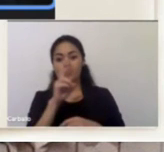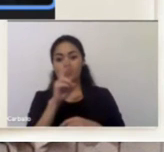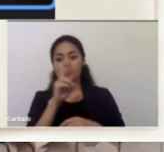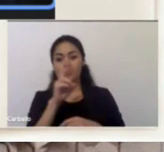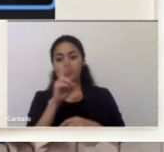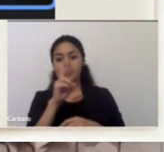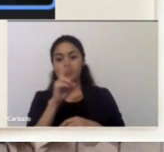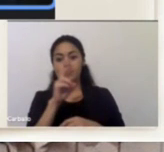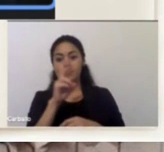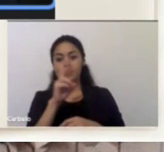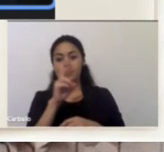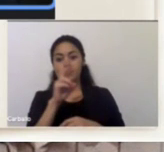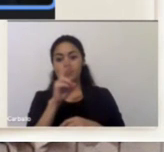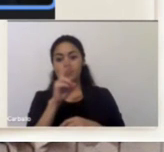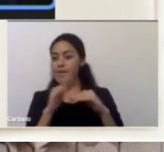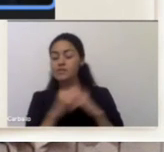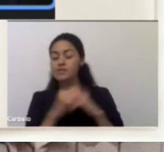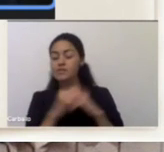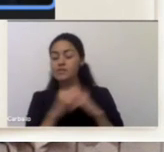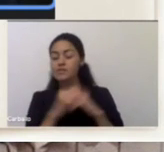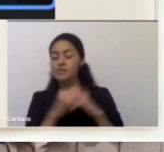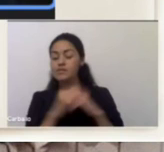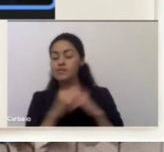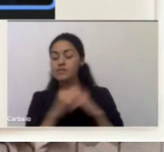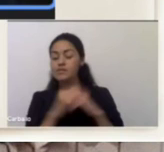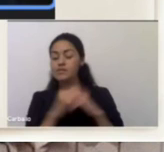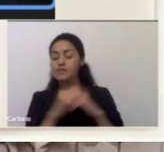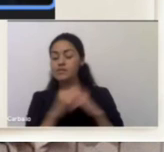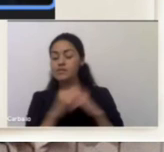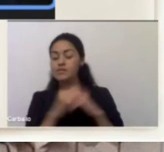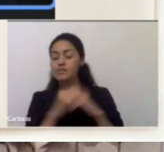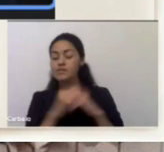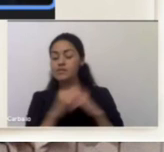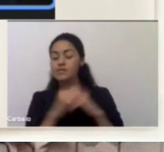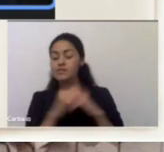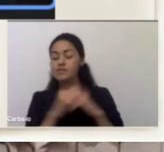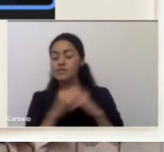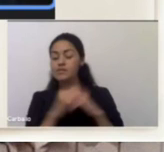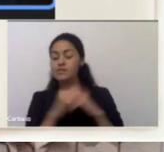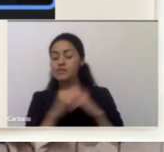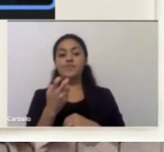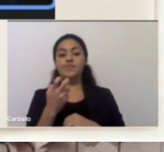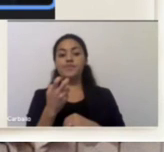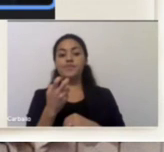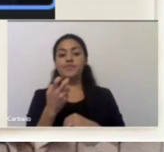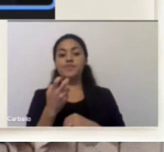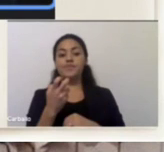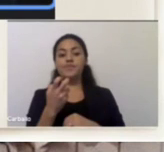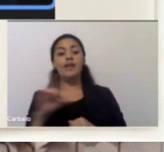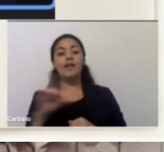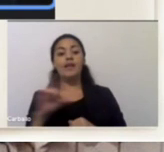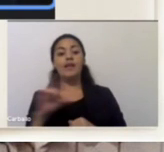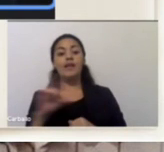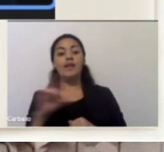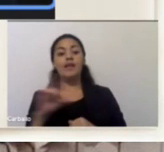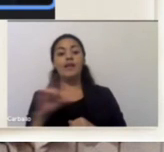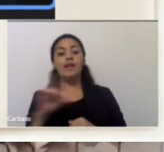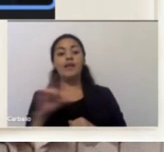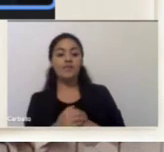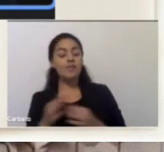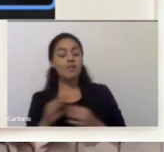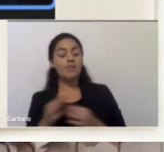chihuahuense. De una ciudadanía chihuahuense que cada vez se manifiesta de